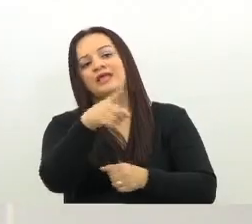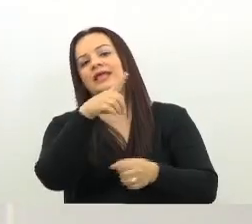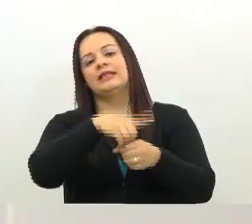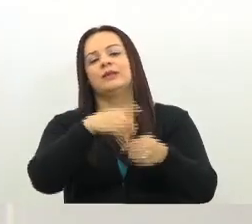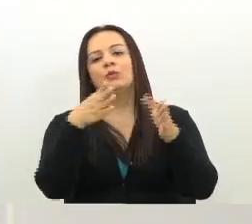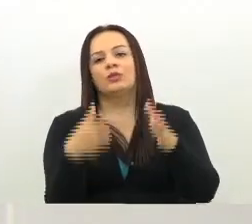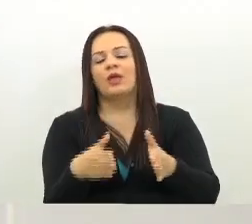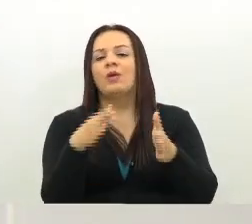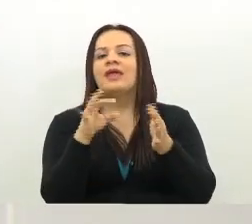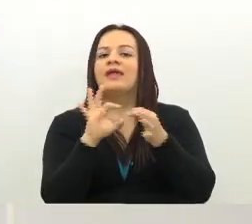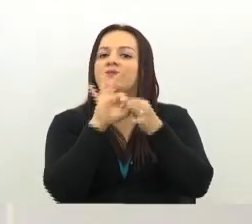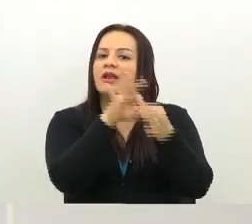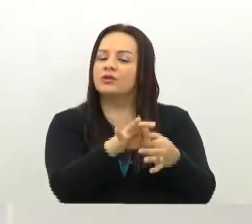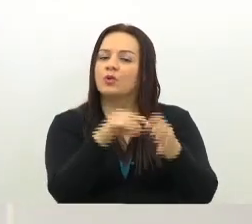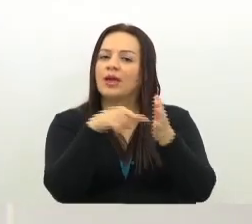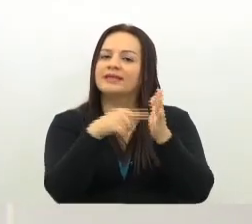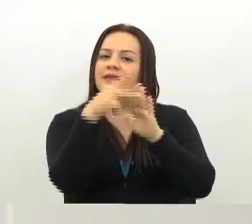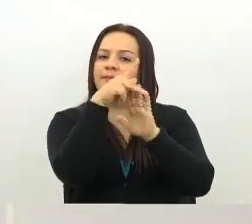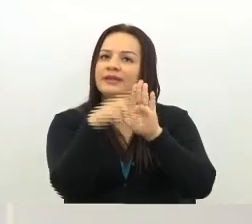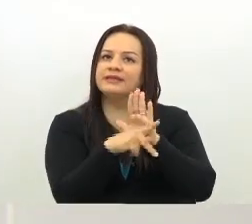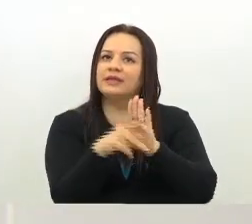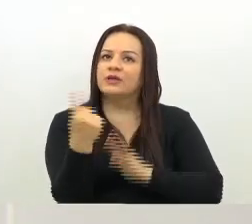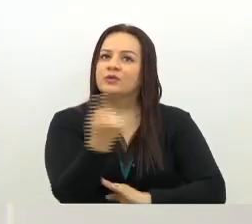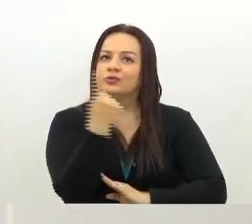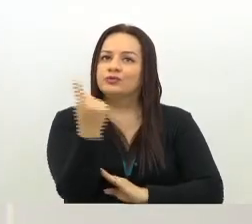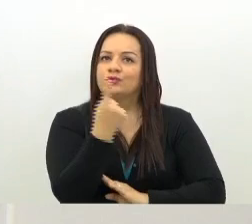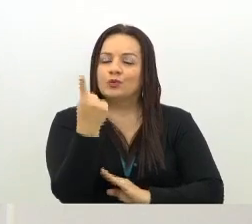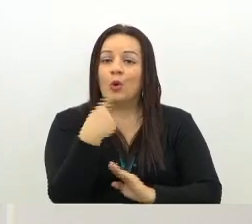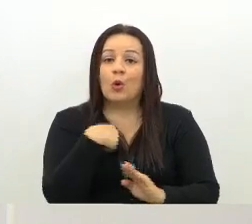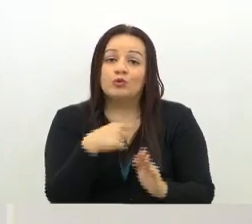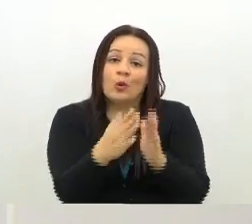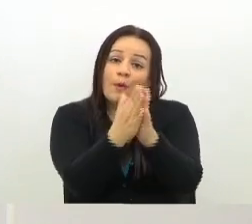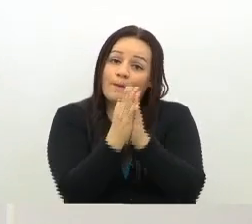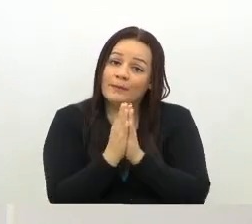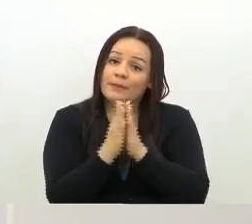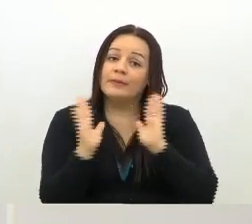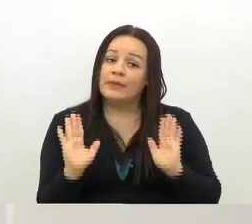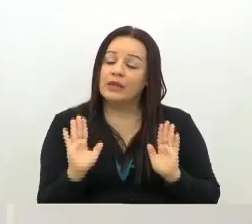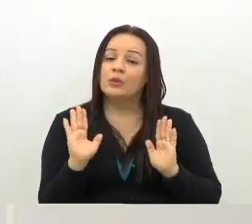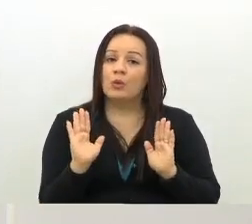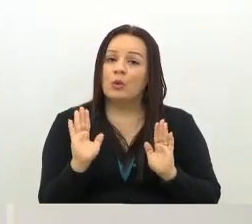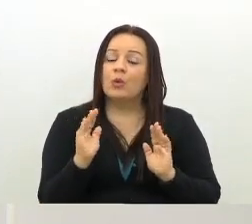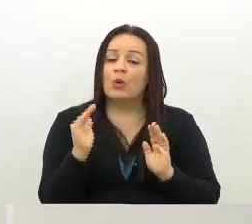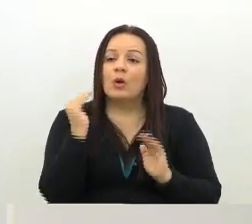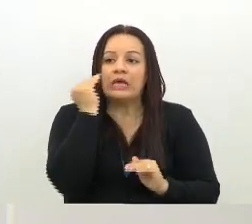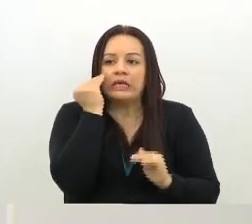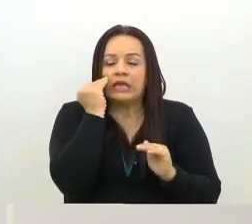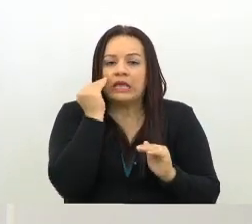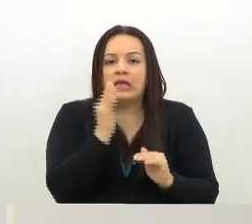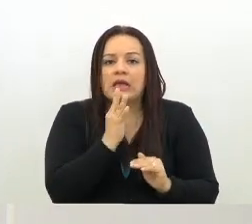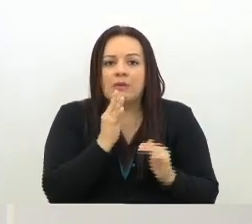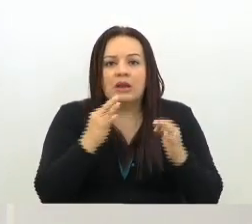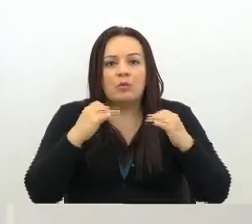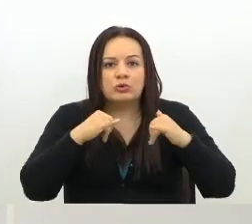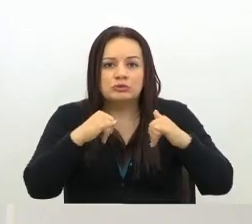congruencia de ese principio, y nada más pido congruencia cuando estemos hablando de